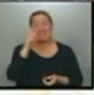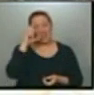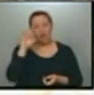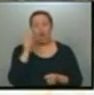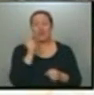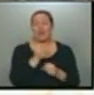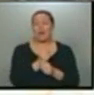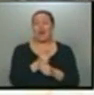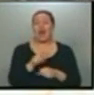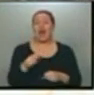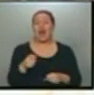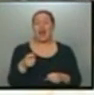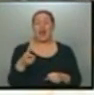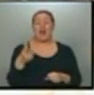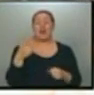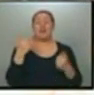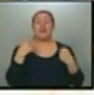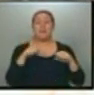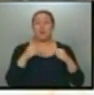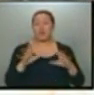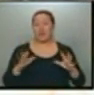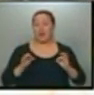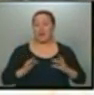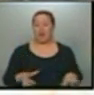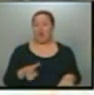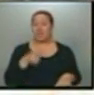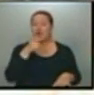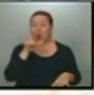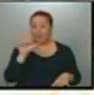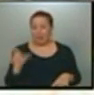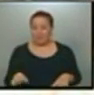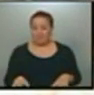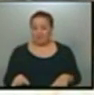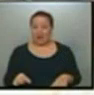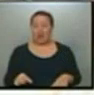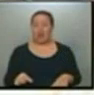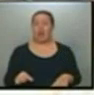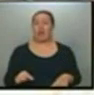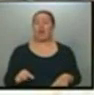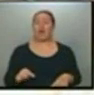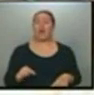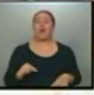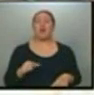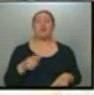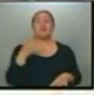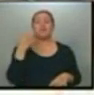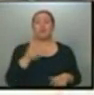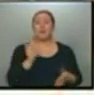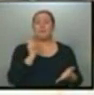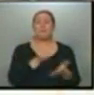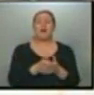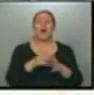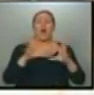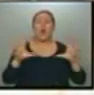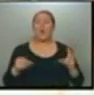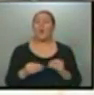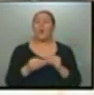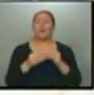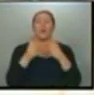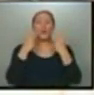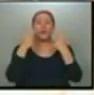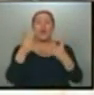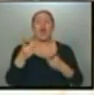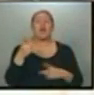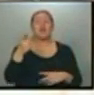deportes, tenía vacaciones durante la Copa América y había sacado un paquete a Aruba con su novia, con esta